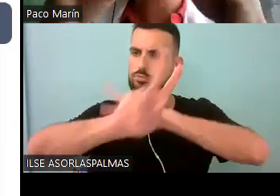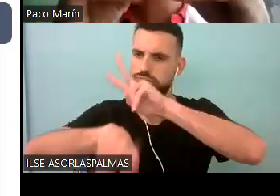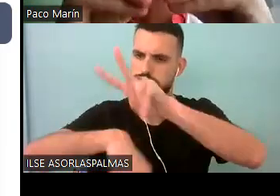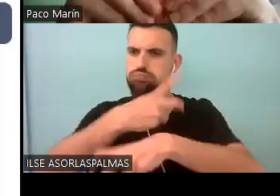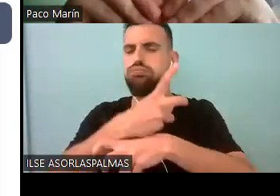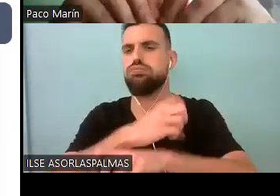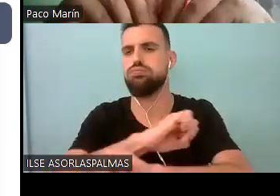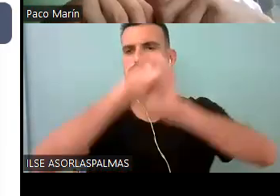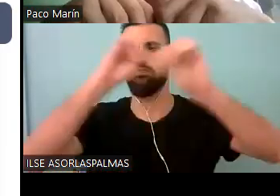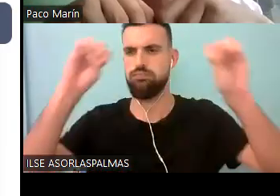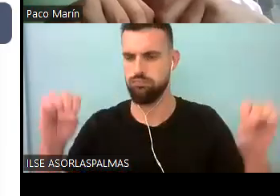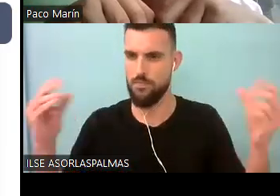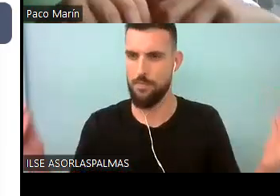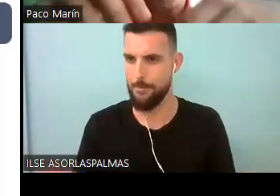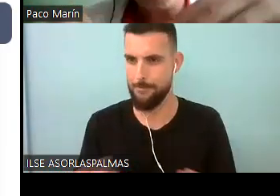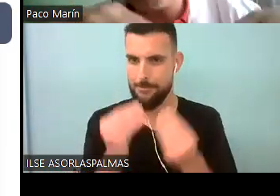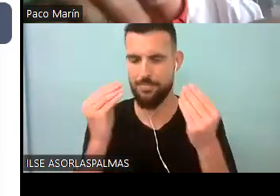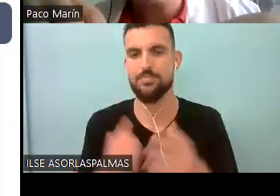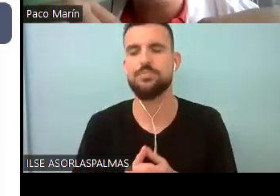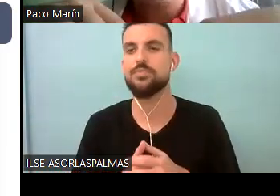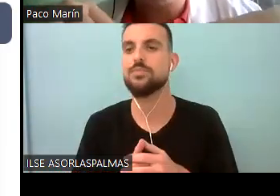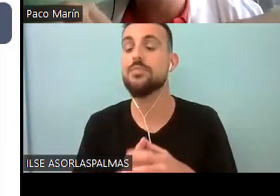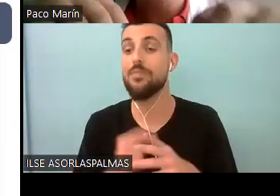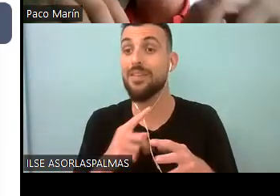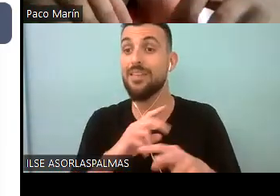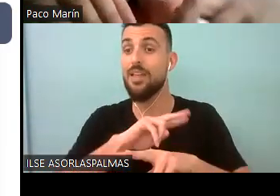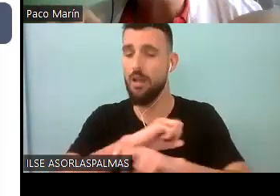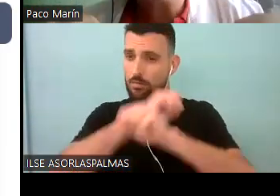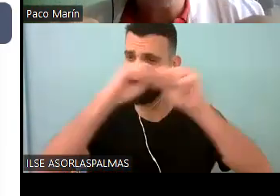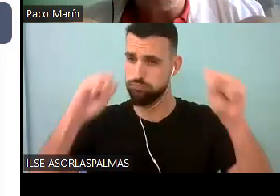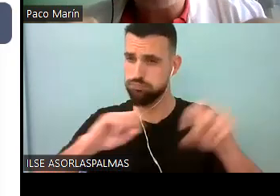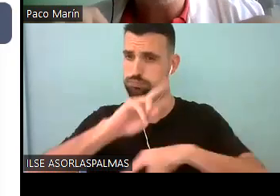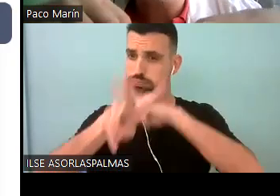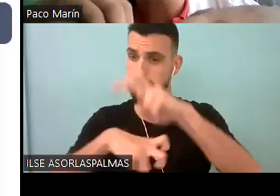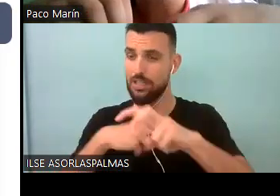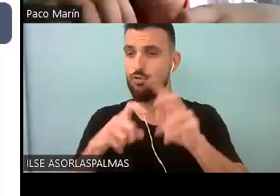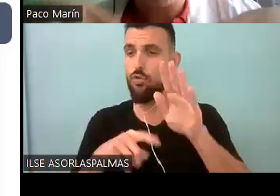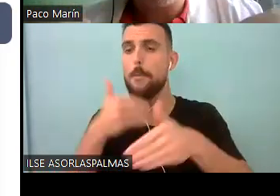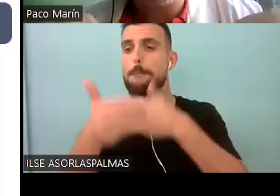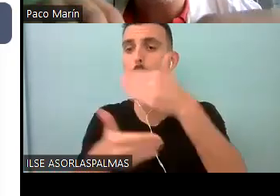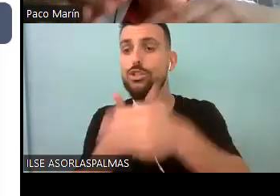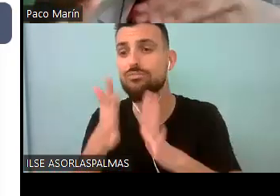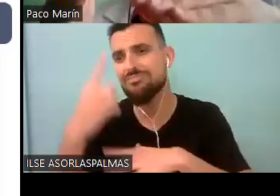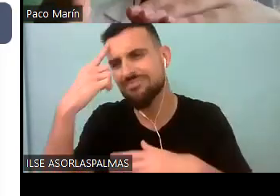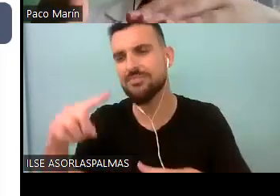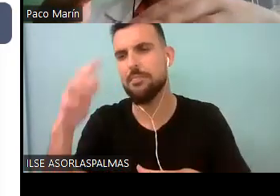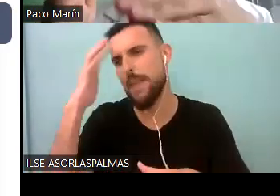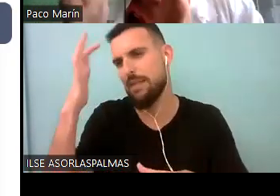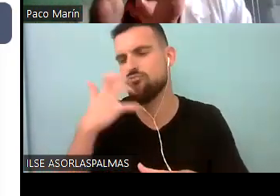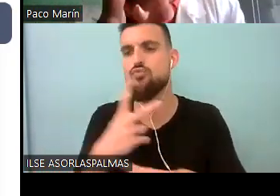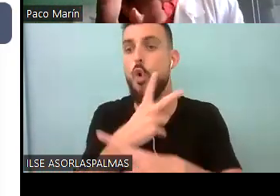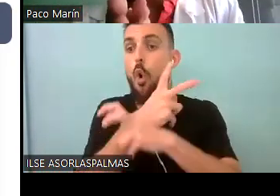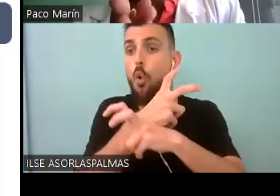ósea, pensad que es sería un proceso por el cual un hueso deteriorado, un hueso sobrecargado, un hueso